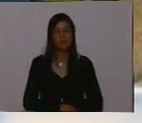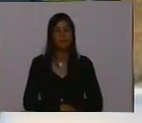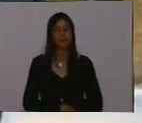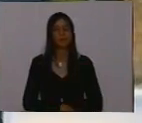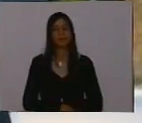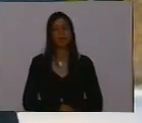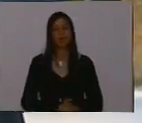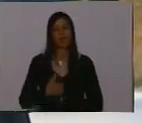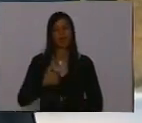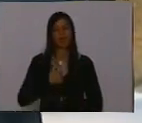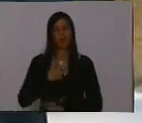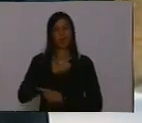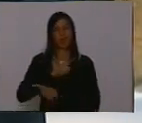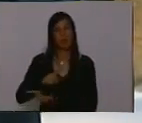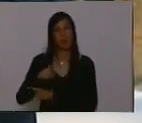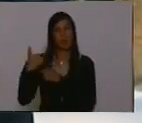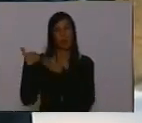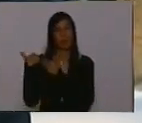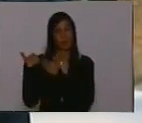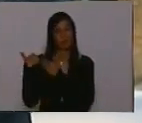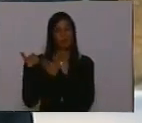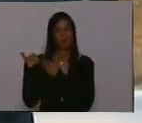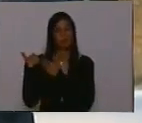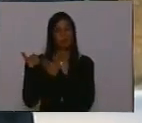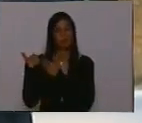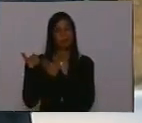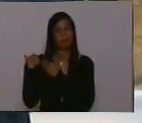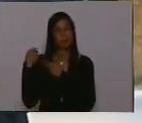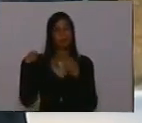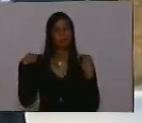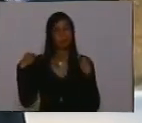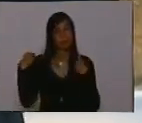Estoy obligado, compelido,